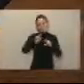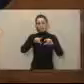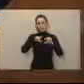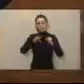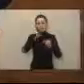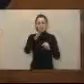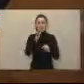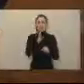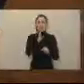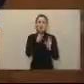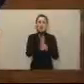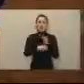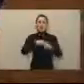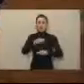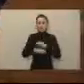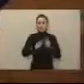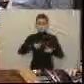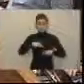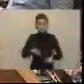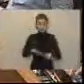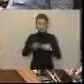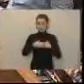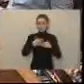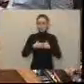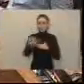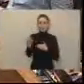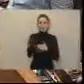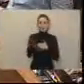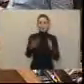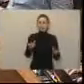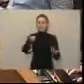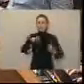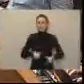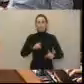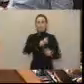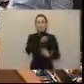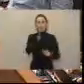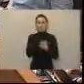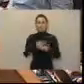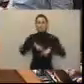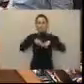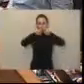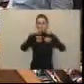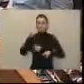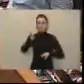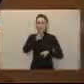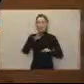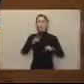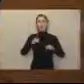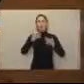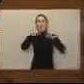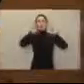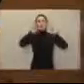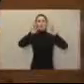de este tipo, reaccione de alguna manera, ¿no? Y abra expedientes de investigación o de depuración de